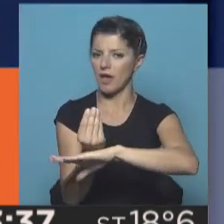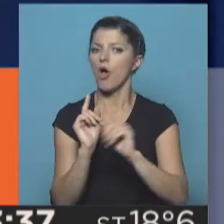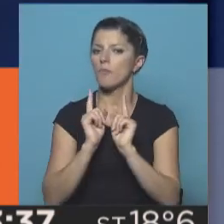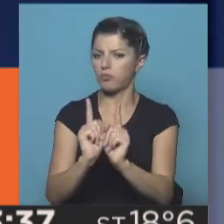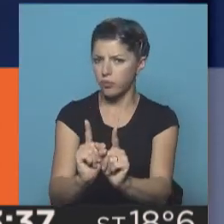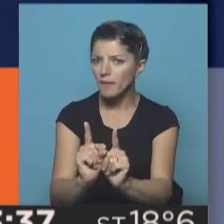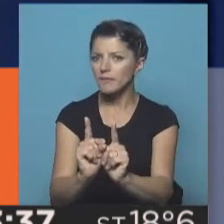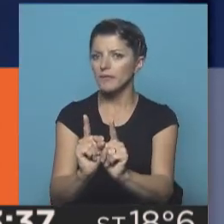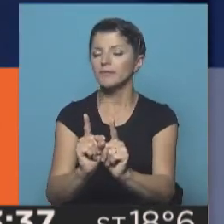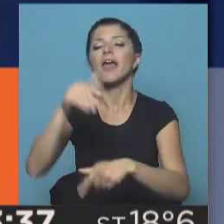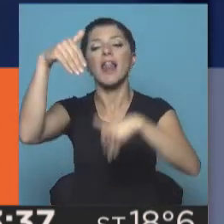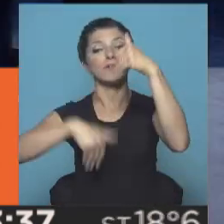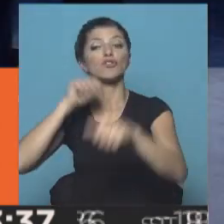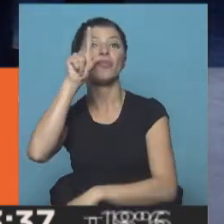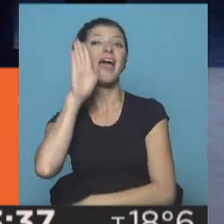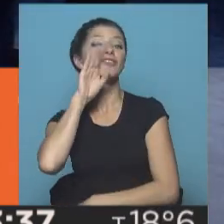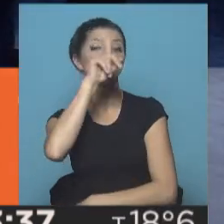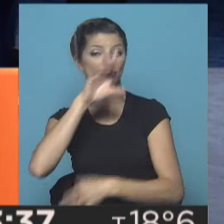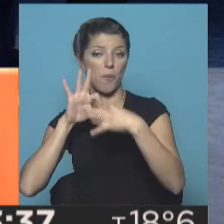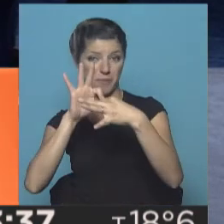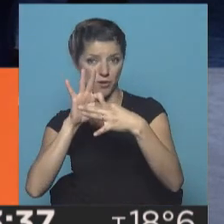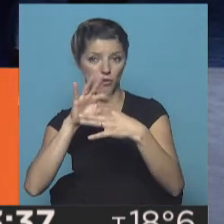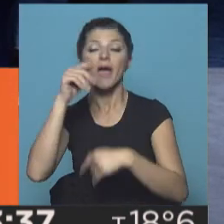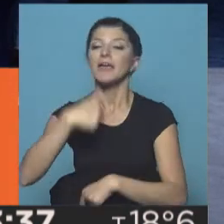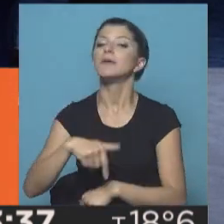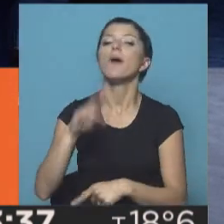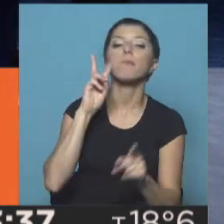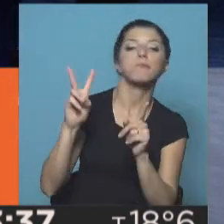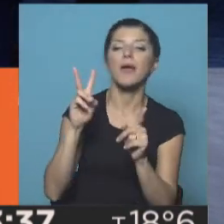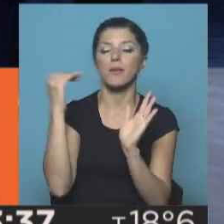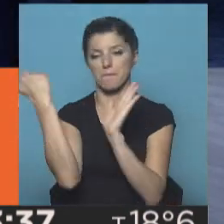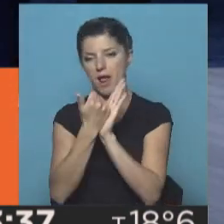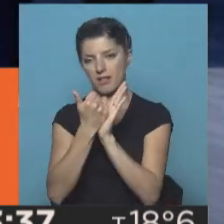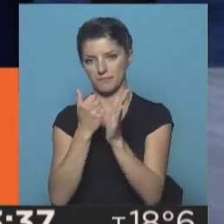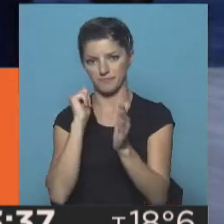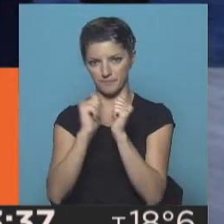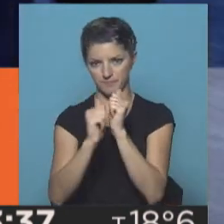las elecciones estadounidenses y reclamarán su parte en la historia.